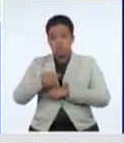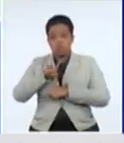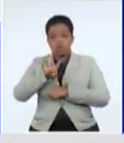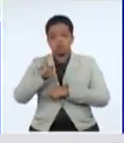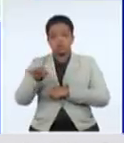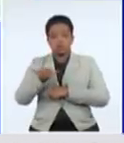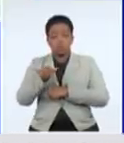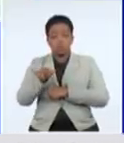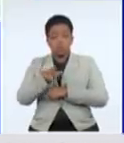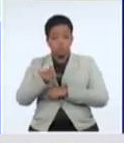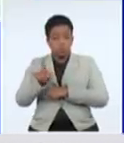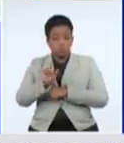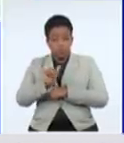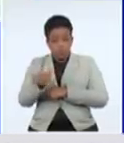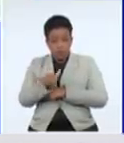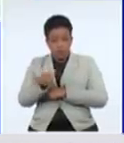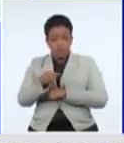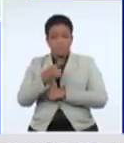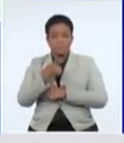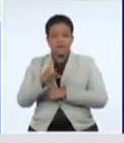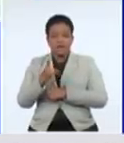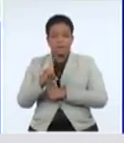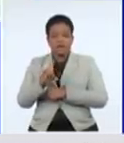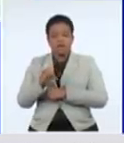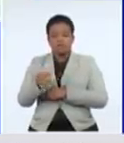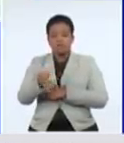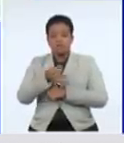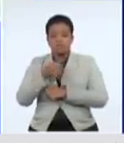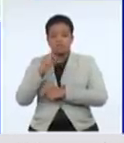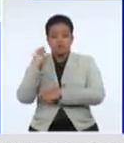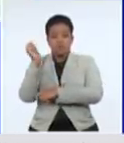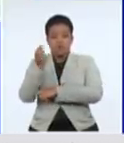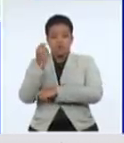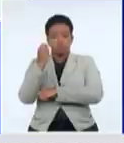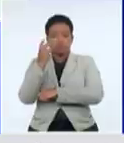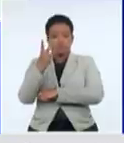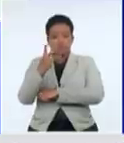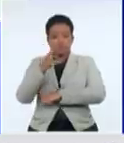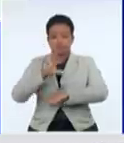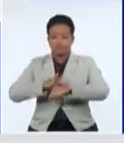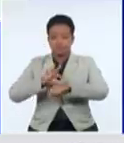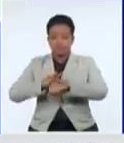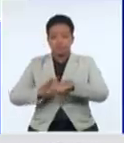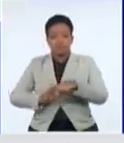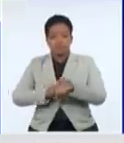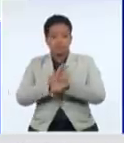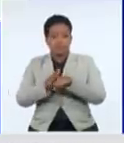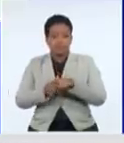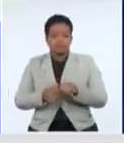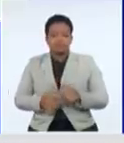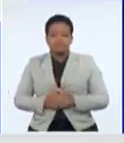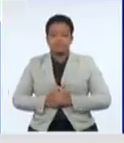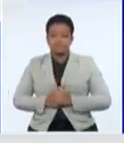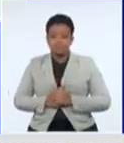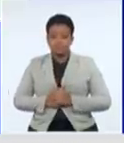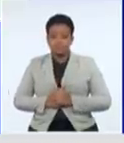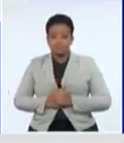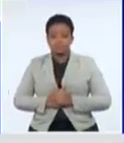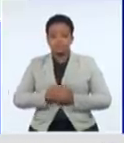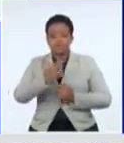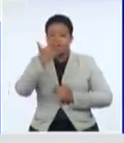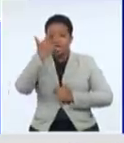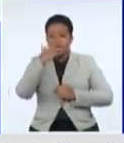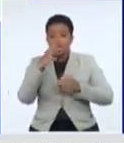y el municipio Mantua solo reporta 3 enfermos de COVID-19. Artemisa hoy con 17